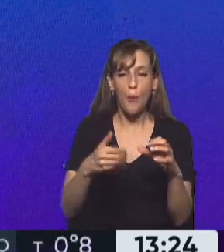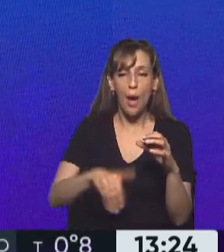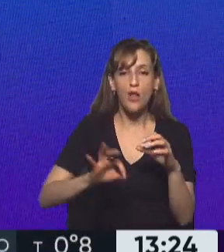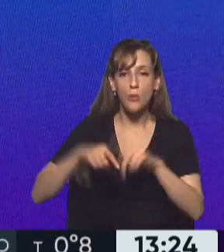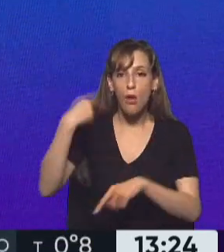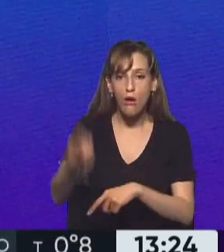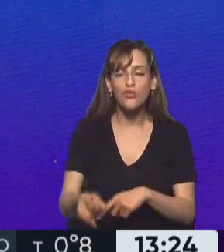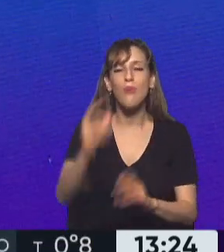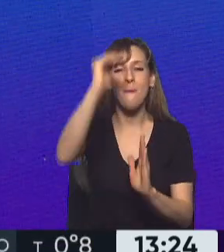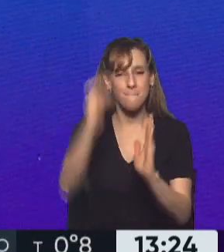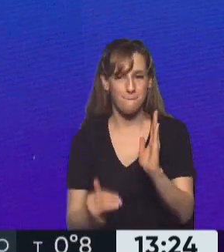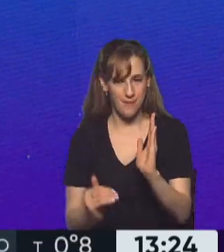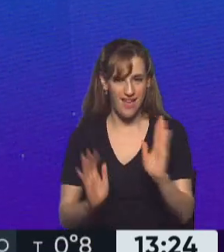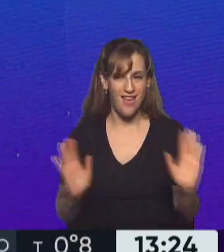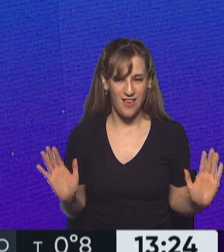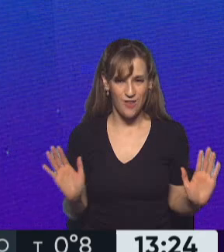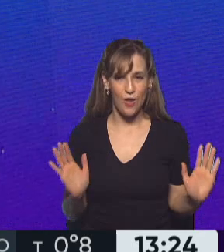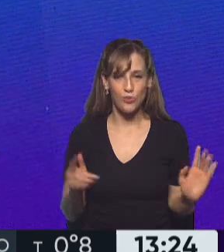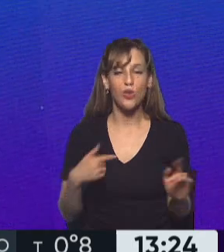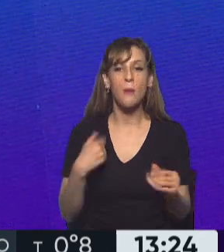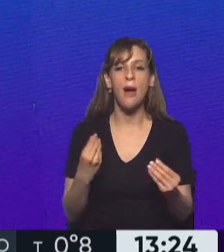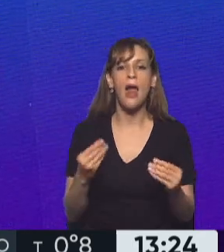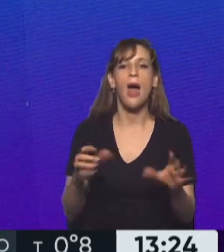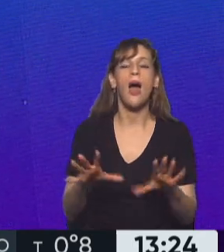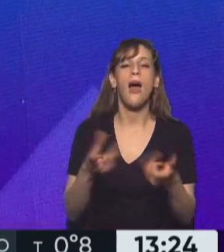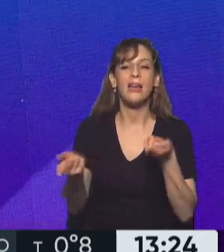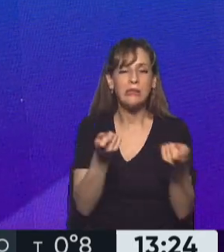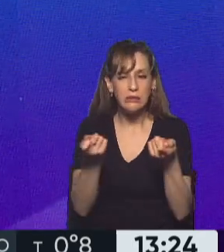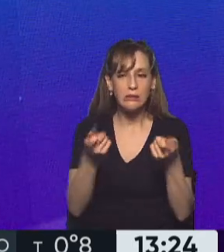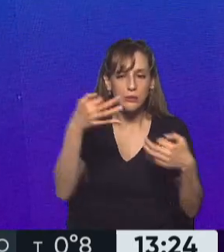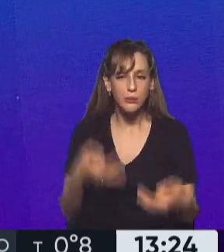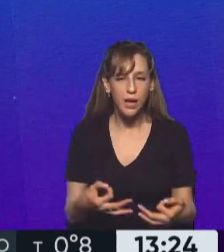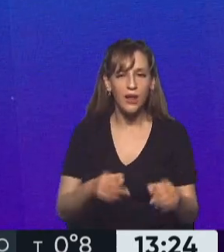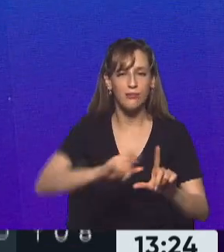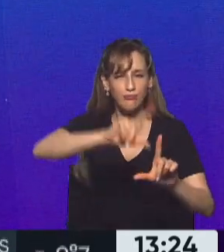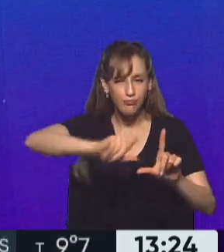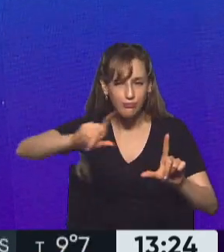también depende de que se puedan contener las variables macroeconómicas que venía comentando más temprano.